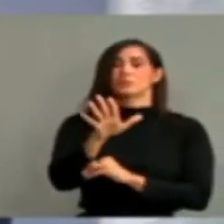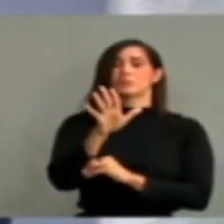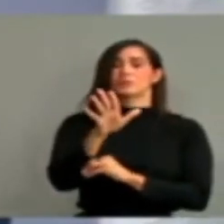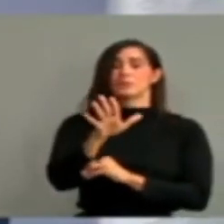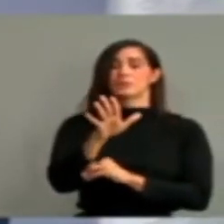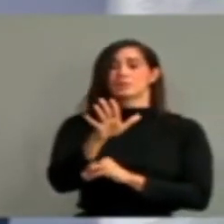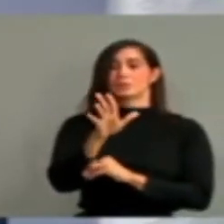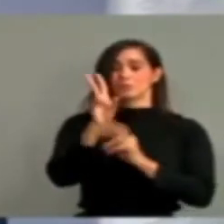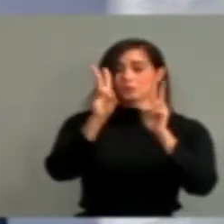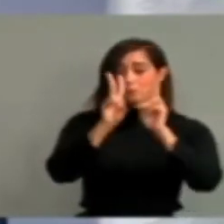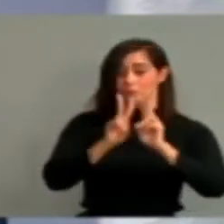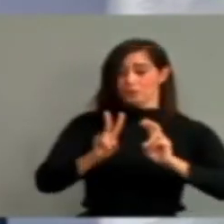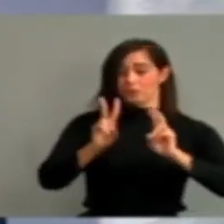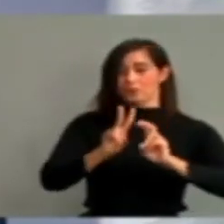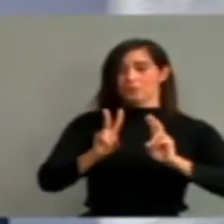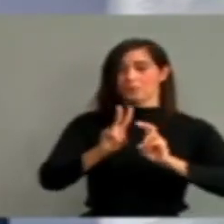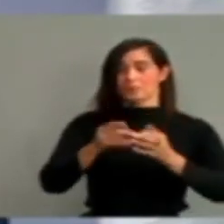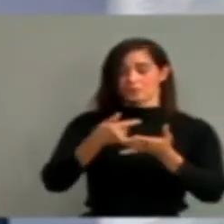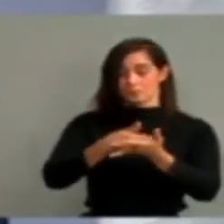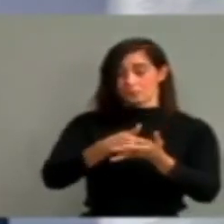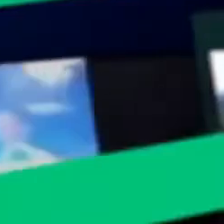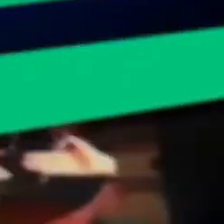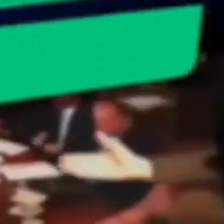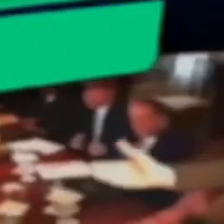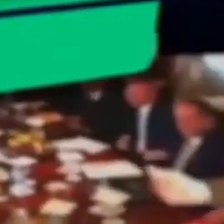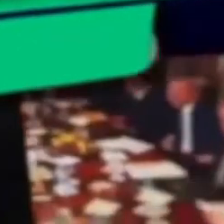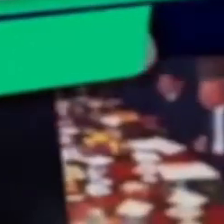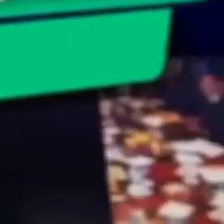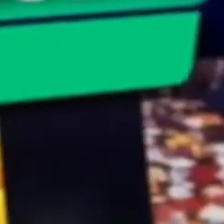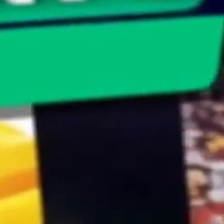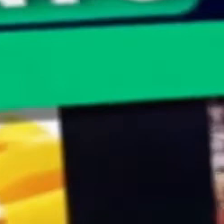procesados con muestras de laboratorio